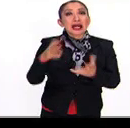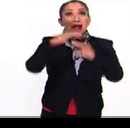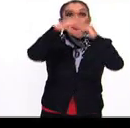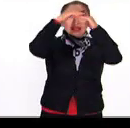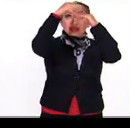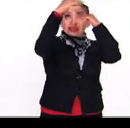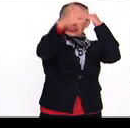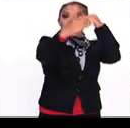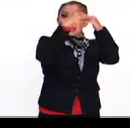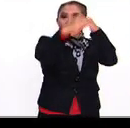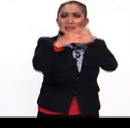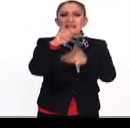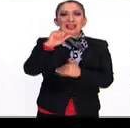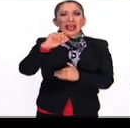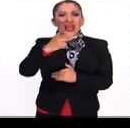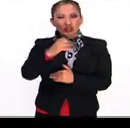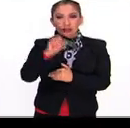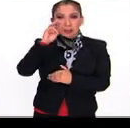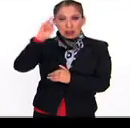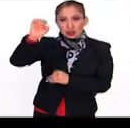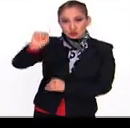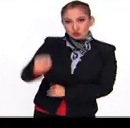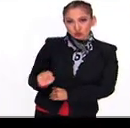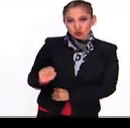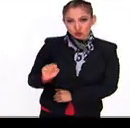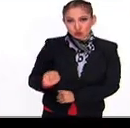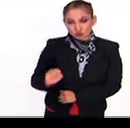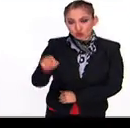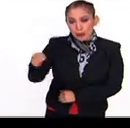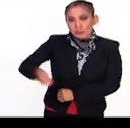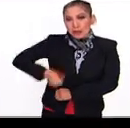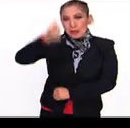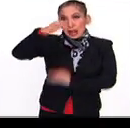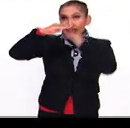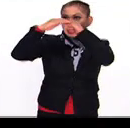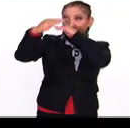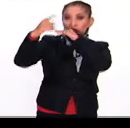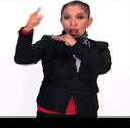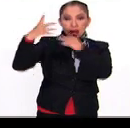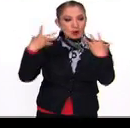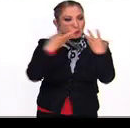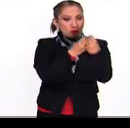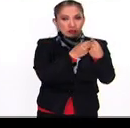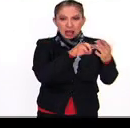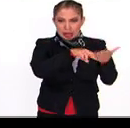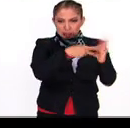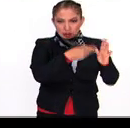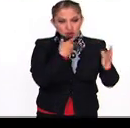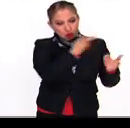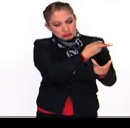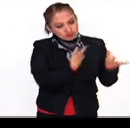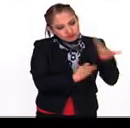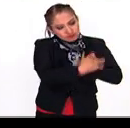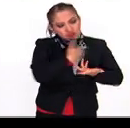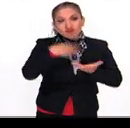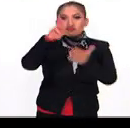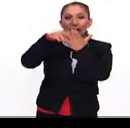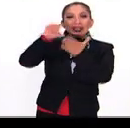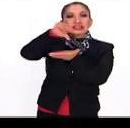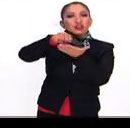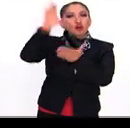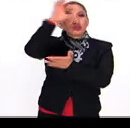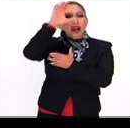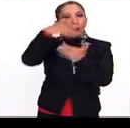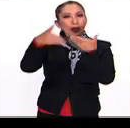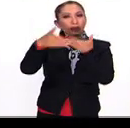techos. Aquí estamos exhibiendo el sur, que fue el primer techo que él hizo con un arquitecto para lo que fue el Centro Cultural